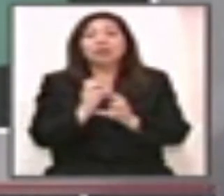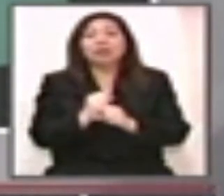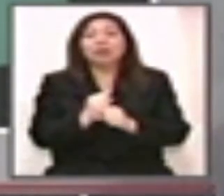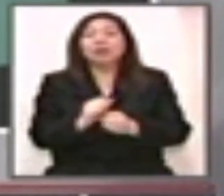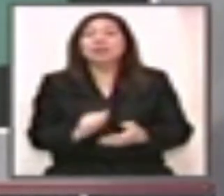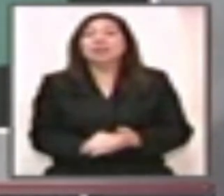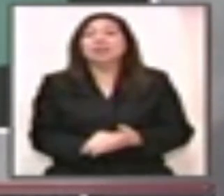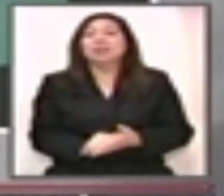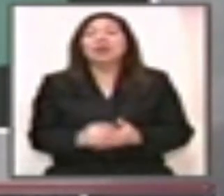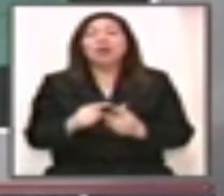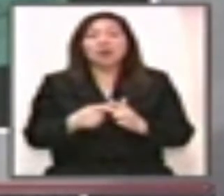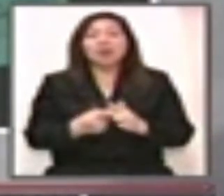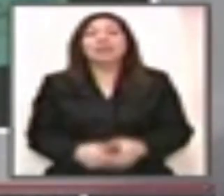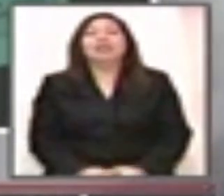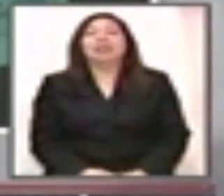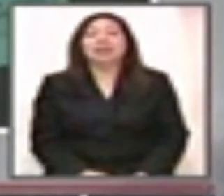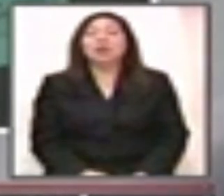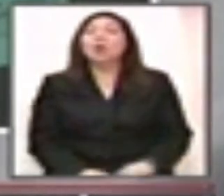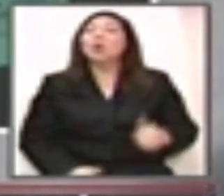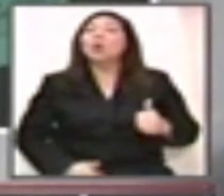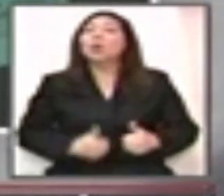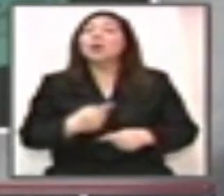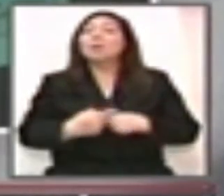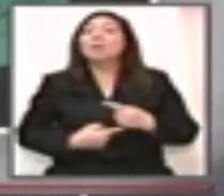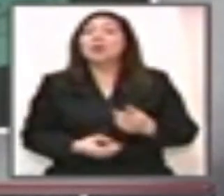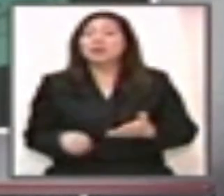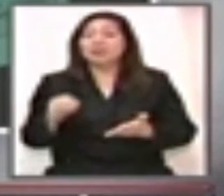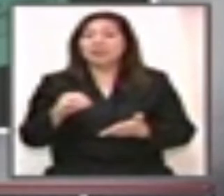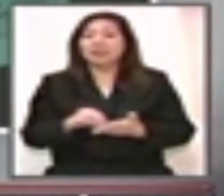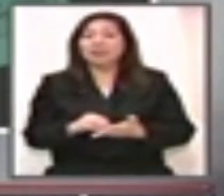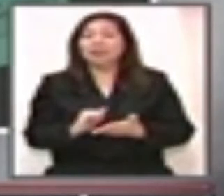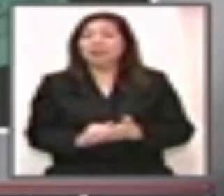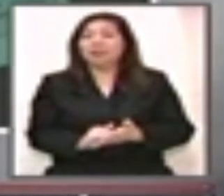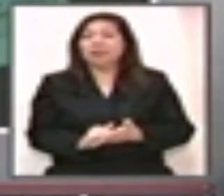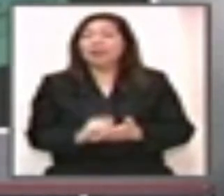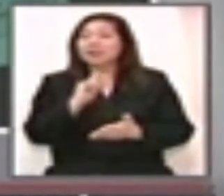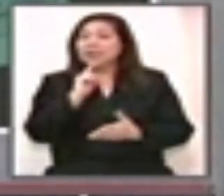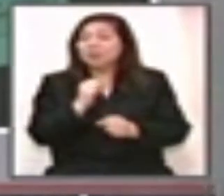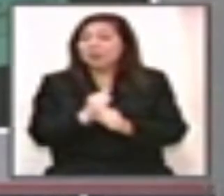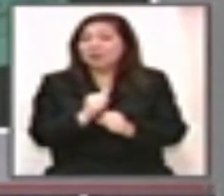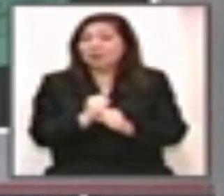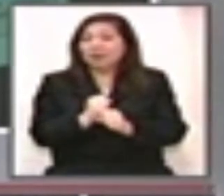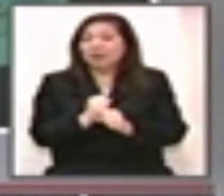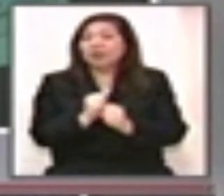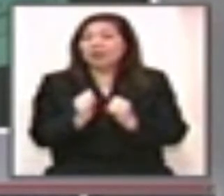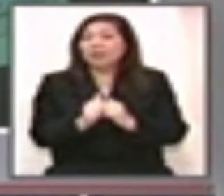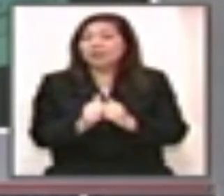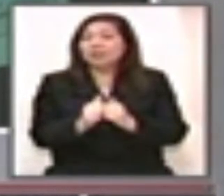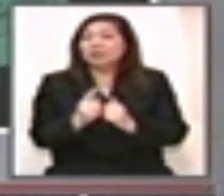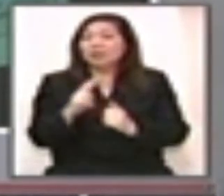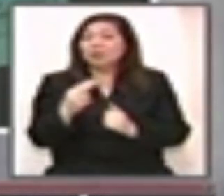el componente de origen. ¿Cuál es el próximo paso? ¿A qué nos vamos? ¿En qué estamos trabajando este